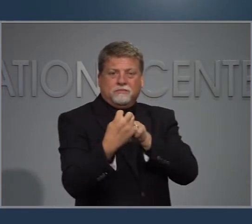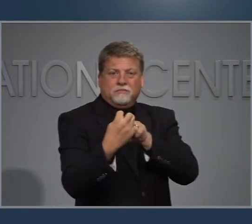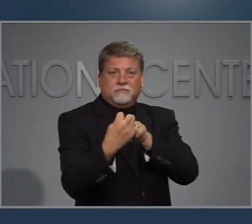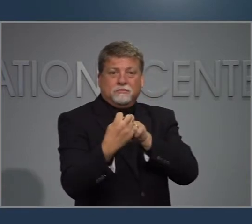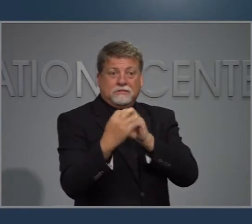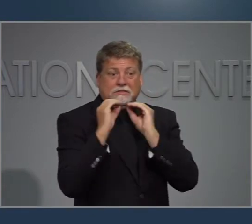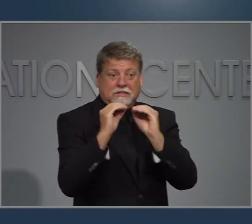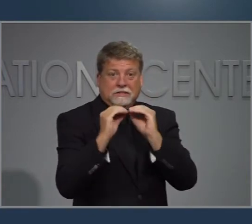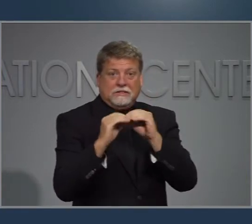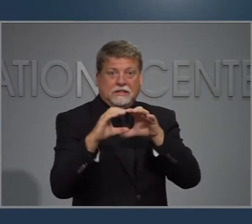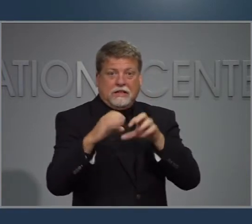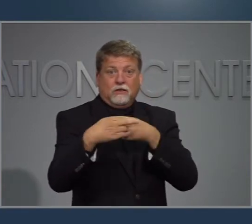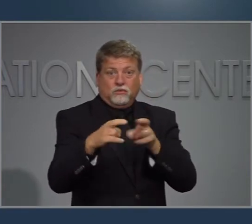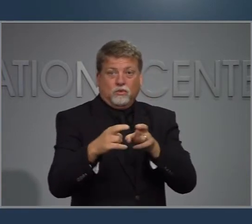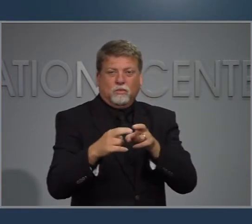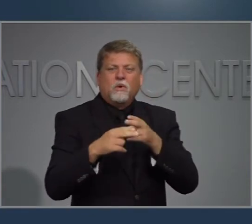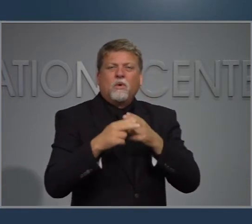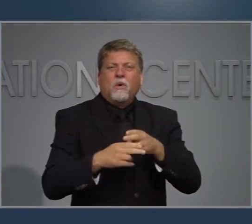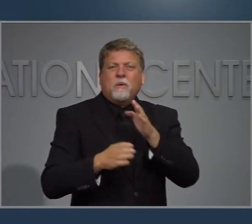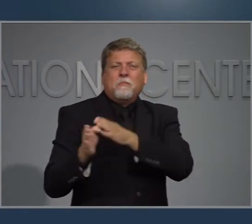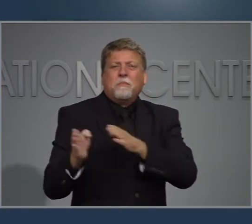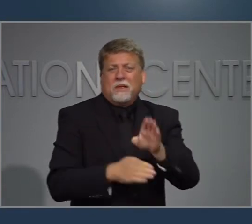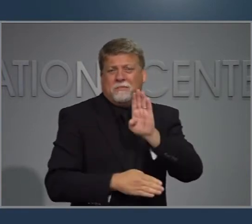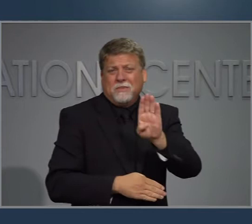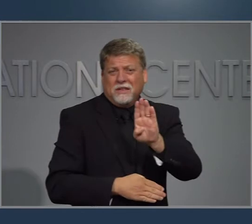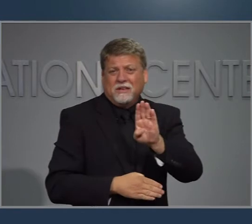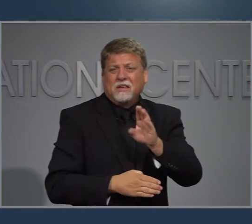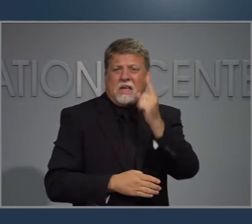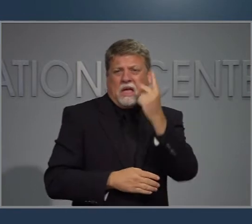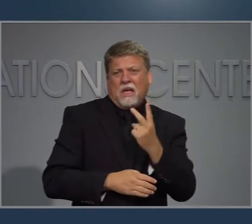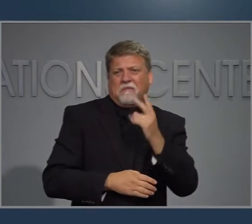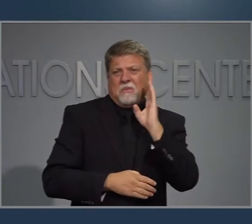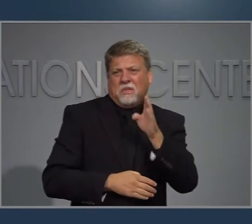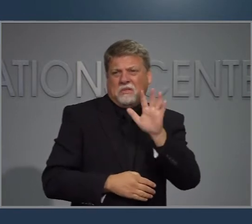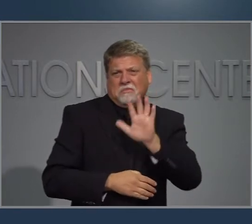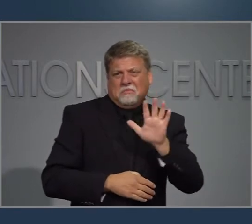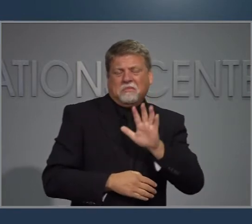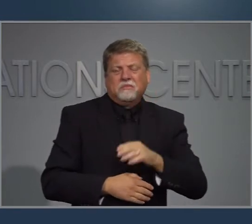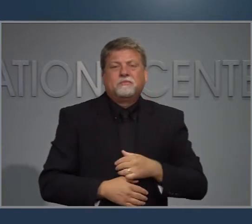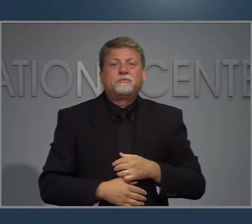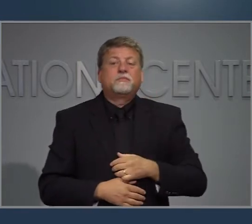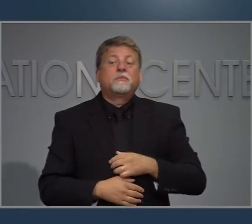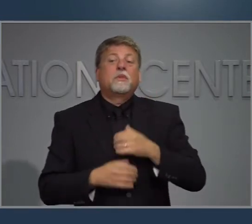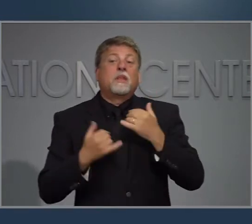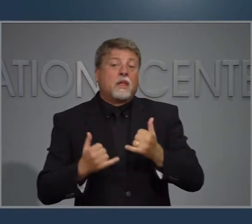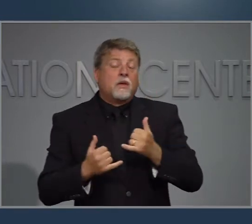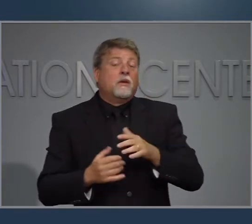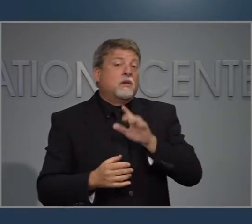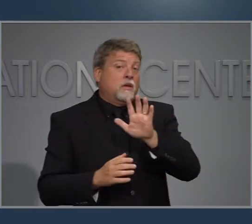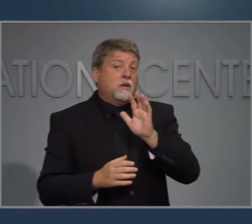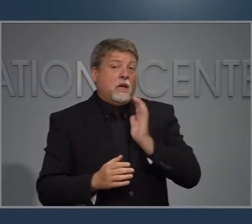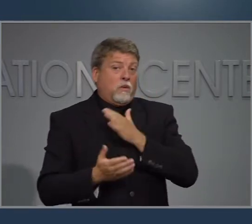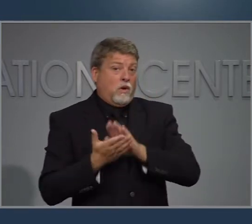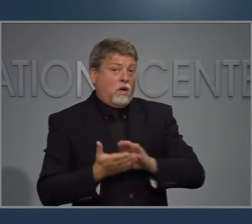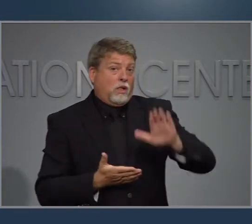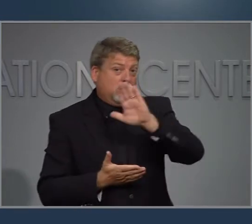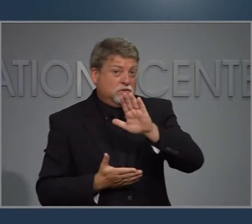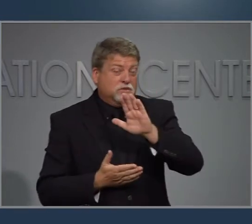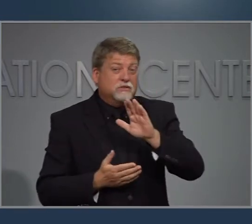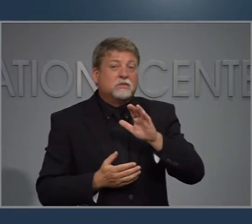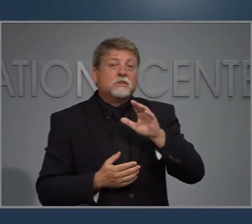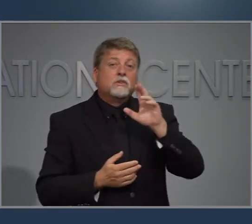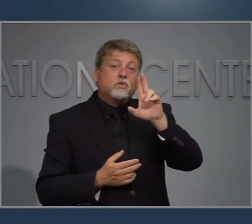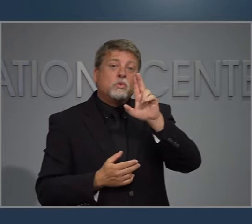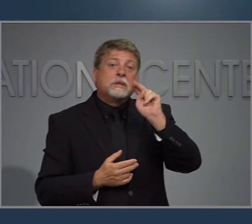tipo de aprendizaje presencial este otoño. Y ahora vemos que en todo el estado las instituciones de